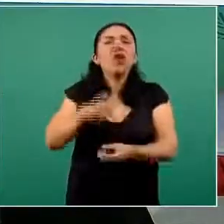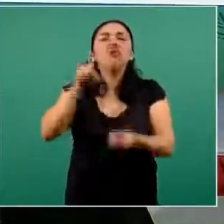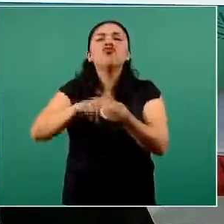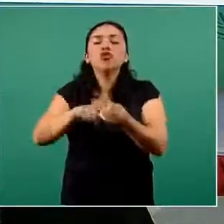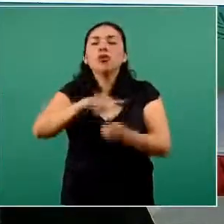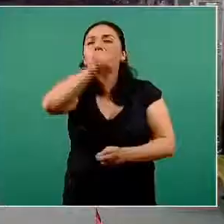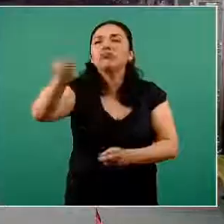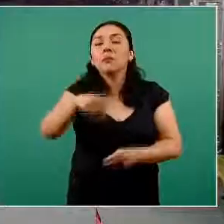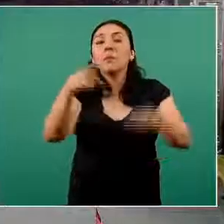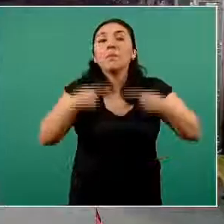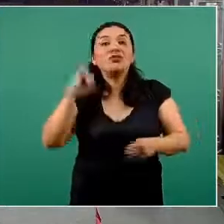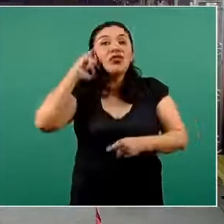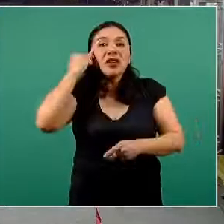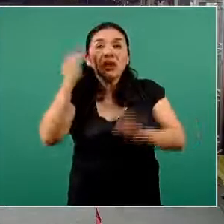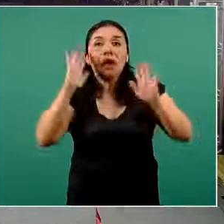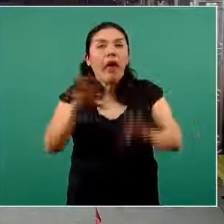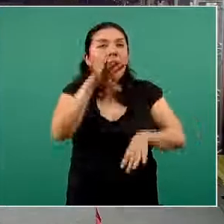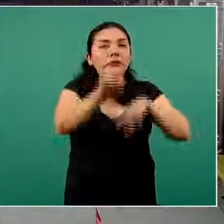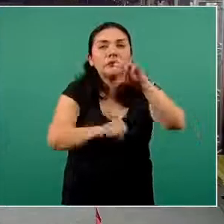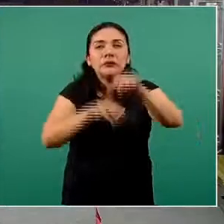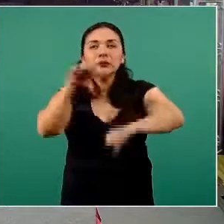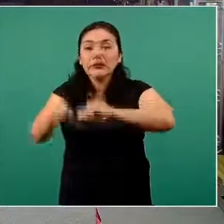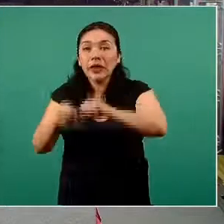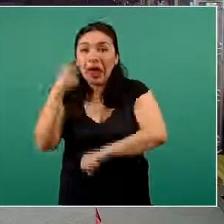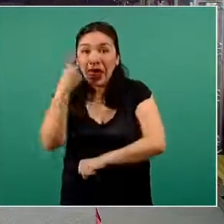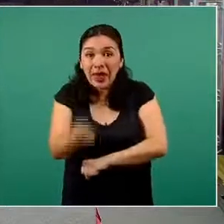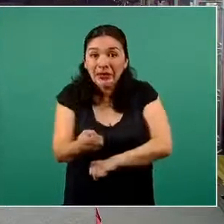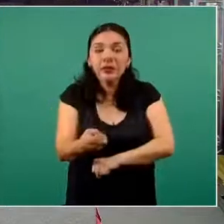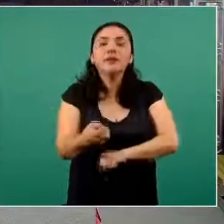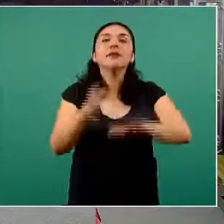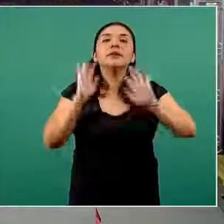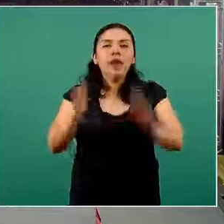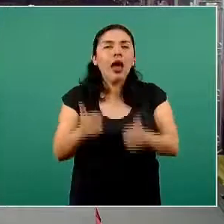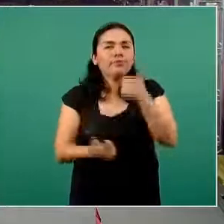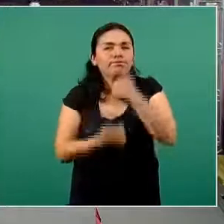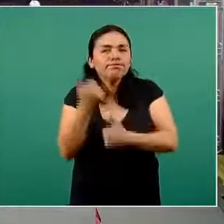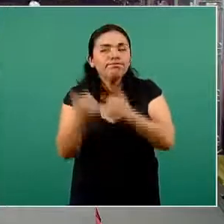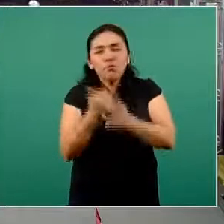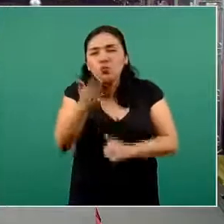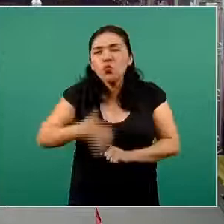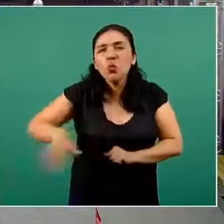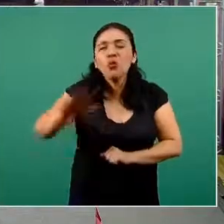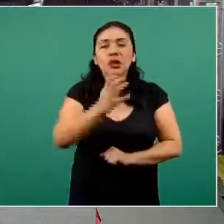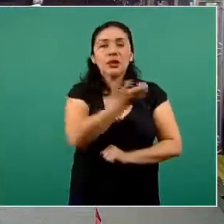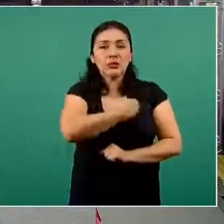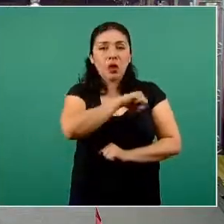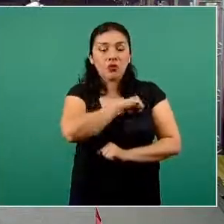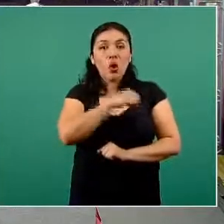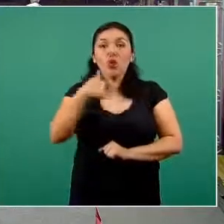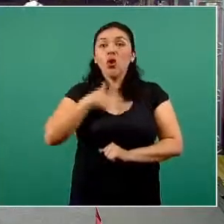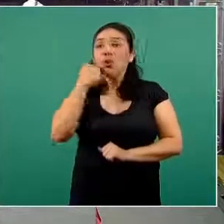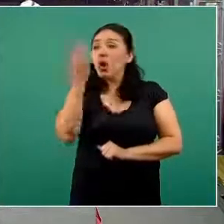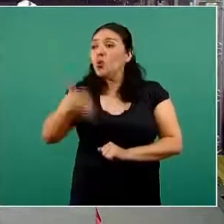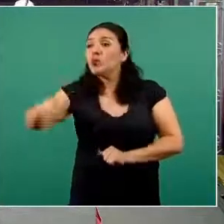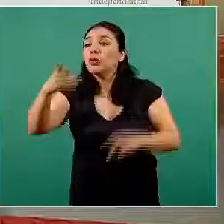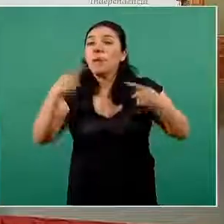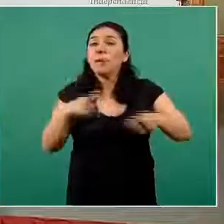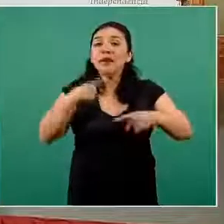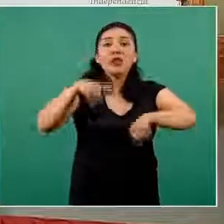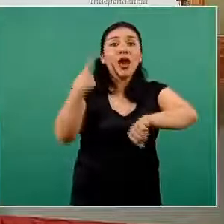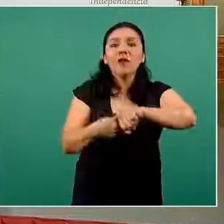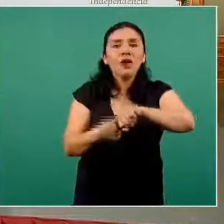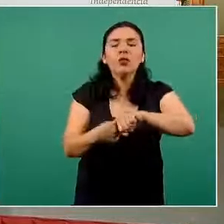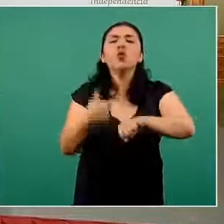población indígena, hacemos esta búsqueda de la salud. Más que ir a buscar un paciente enfermo, lo